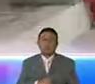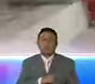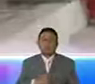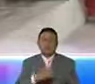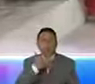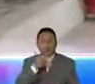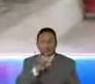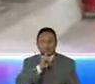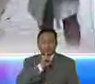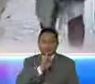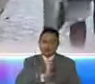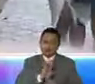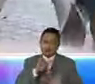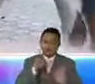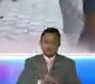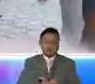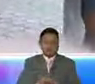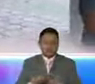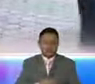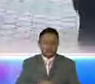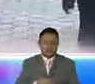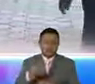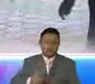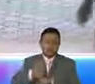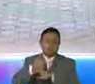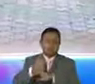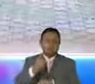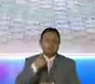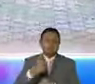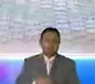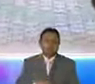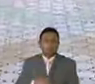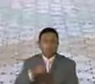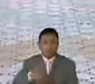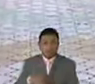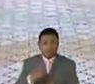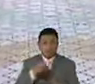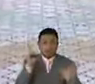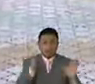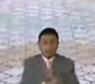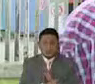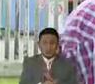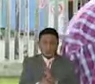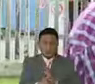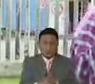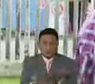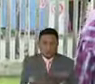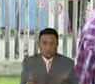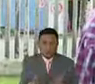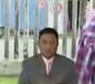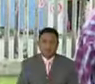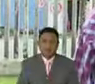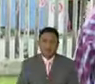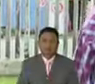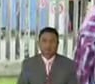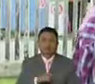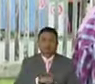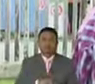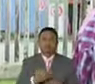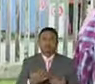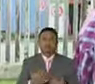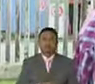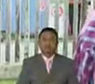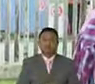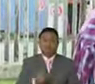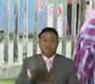el silencio, mientras las autoridades aseguran que no hay denuncias sobre dichas acciones. Estamos vigilantes a que las